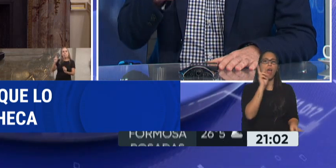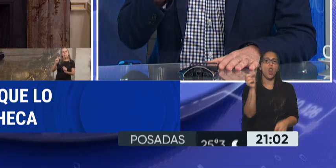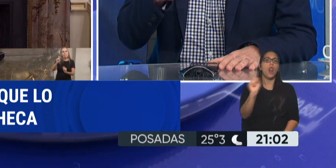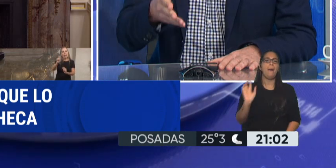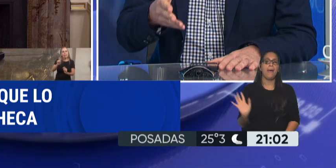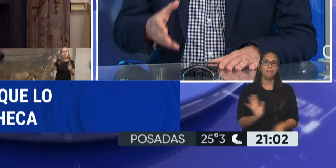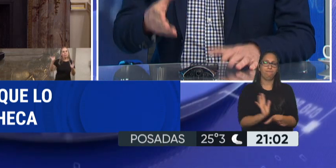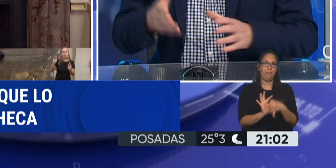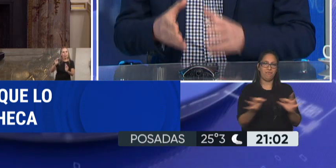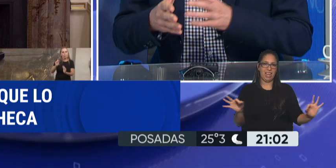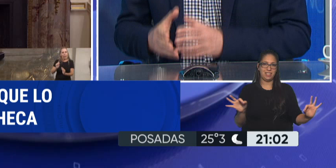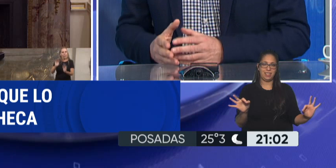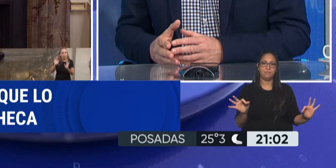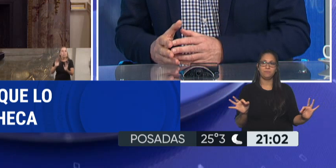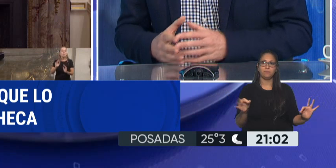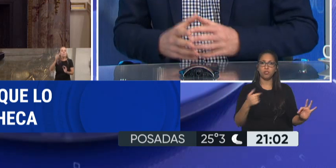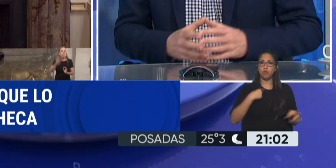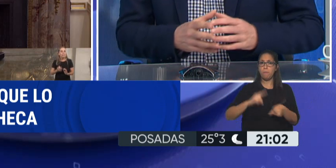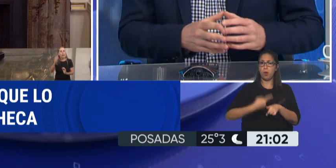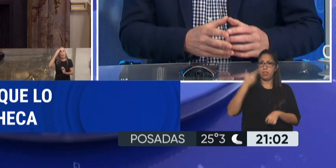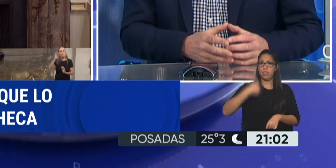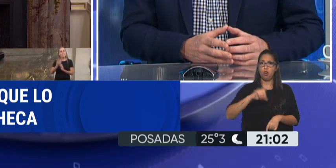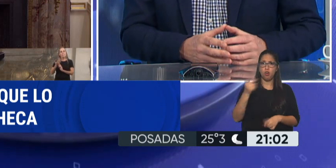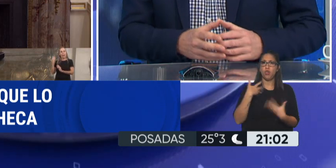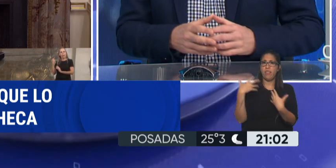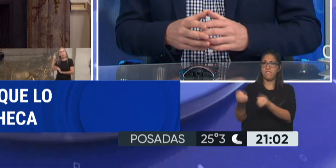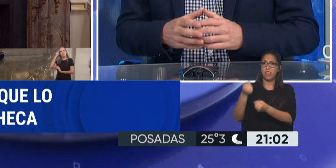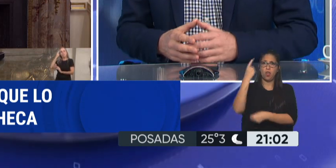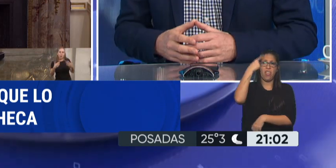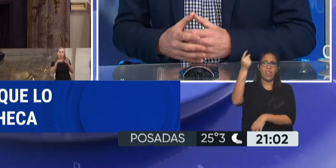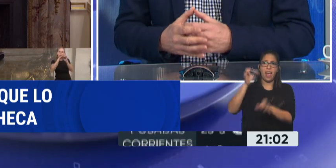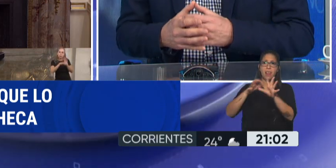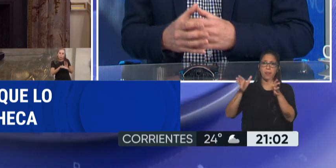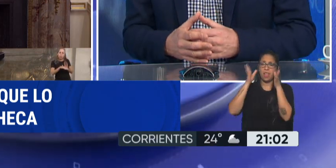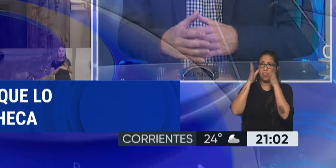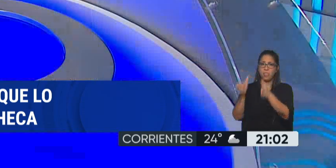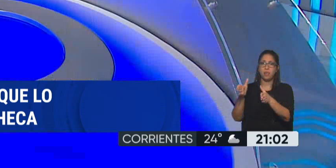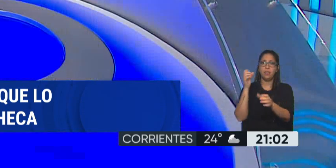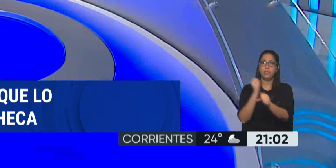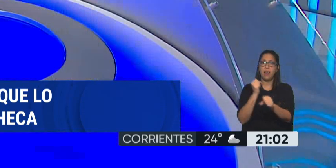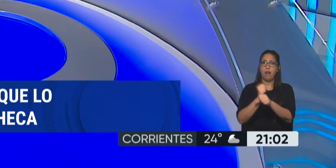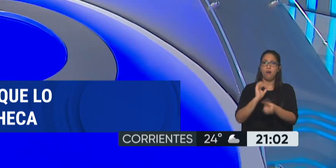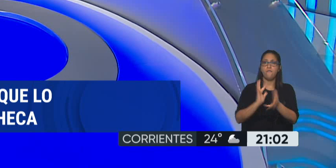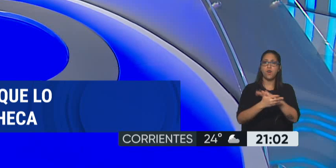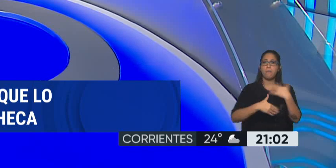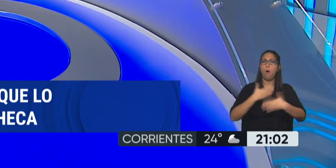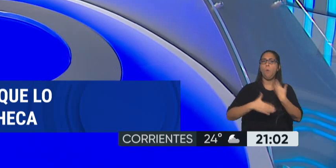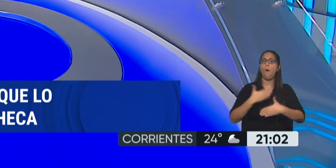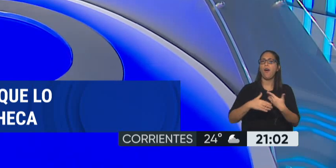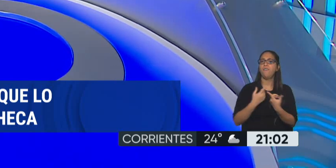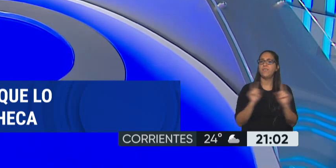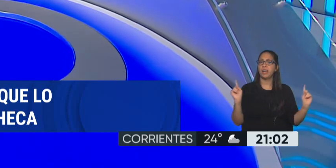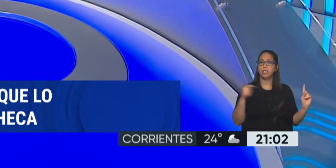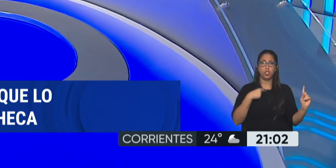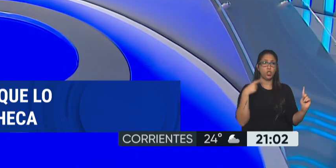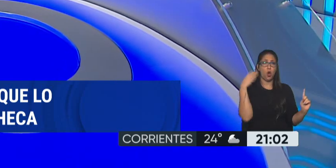diciendo es no soy político, defiendo las ideas de la libertad, trabajo en un juego diferente porque si voy y